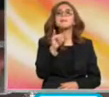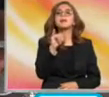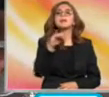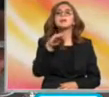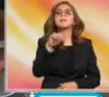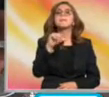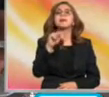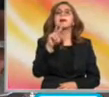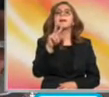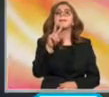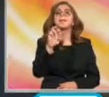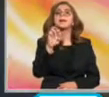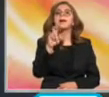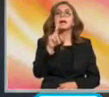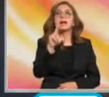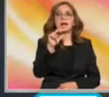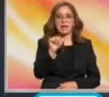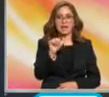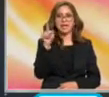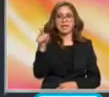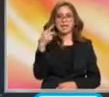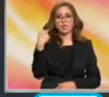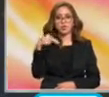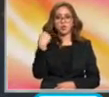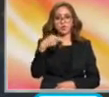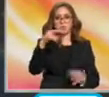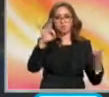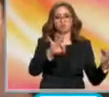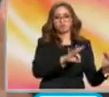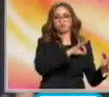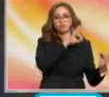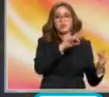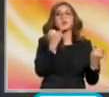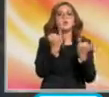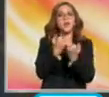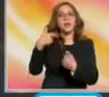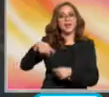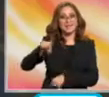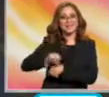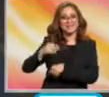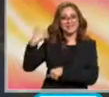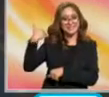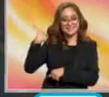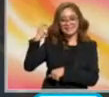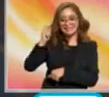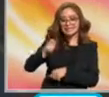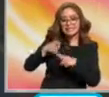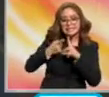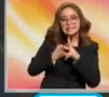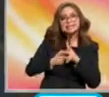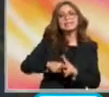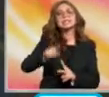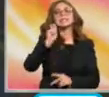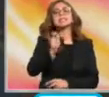la primavera, que bueno, estamos llegando a la apertura de la primavera esta semana, entonces la primavera fue uno de los primeros